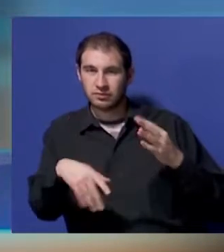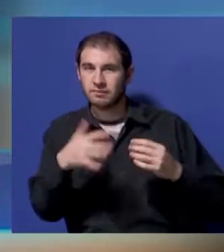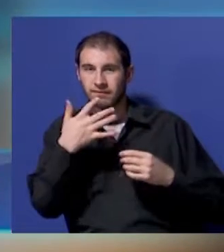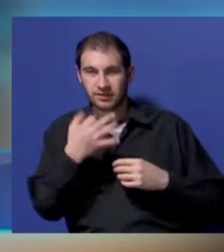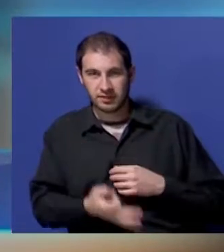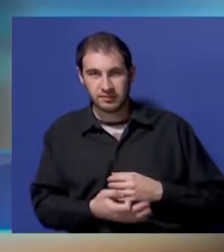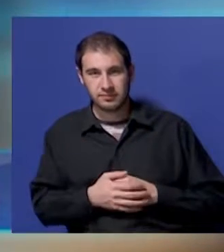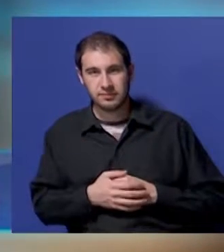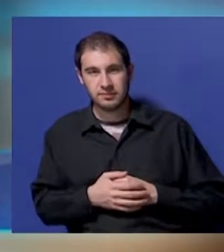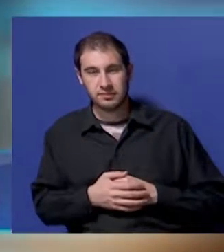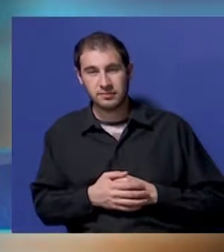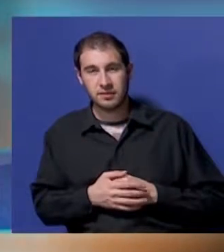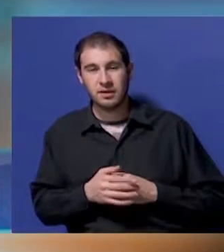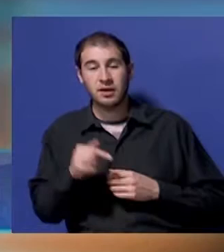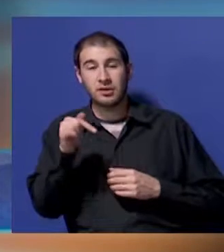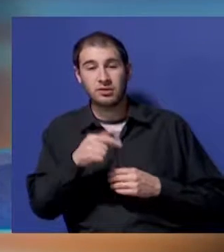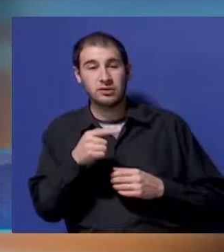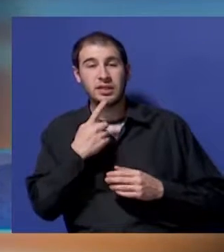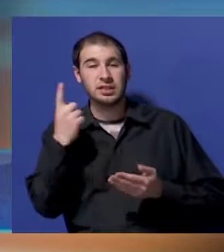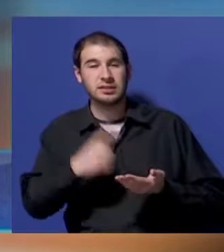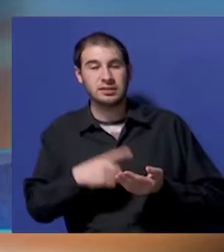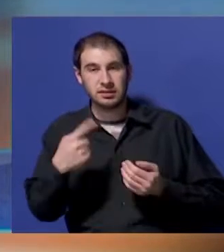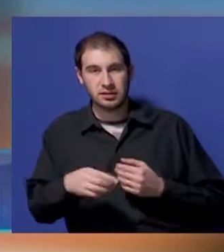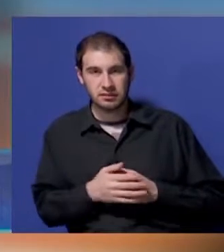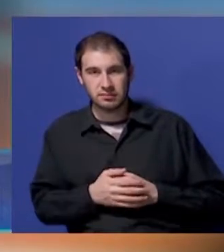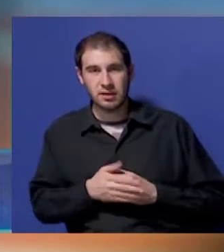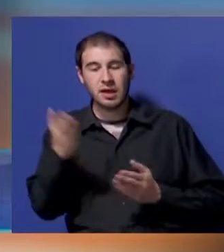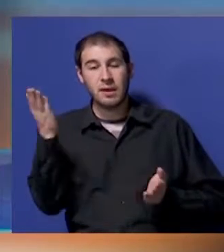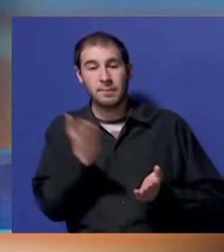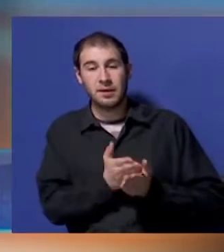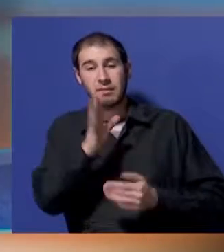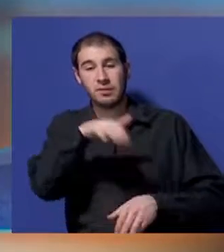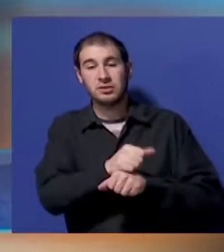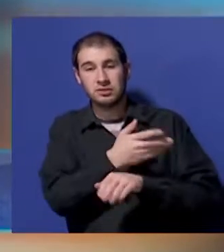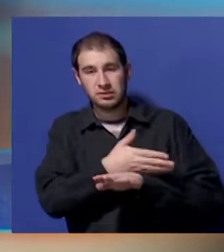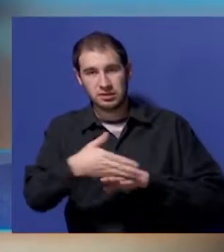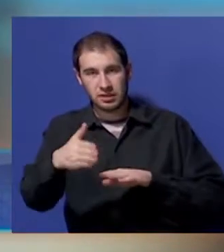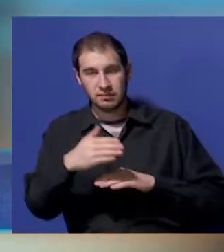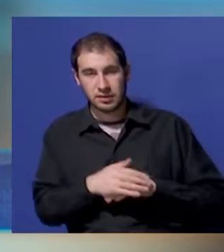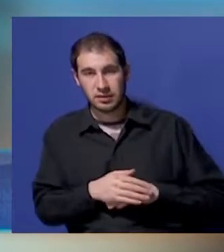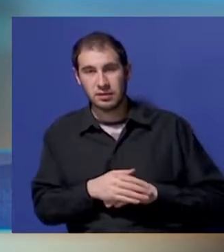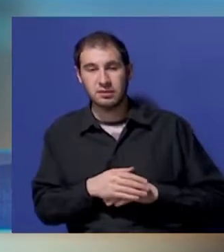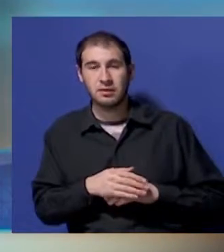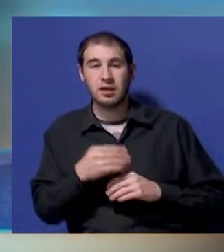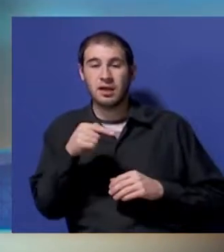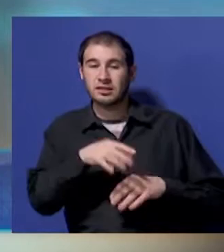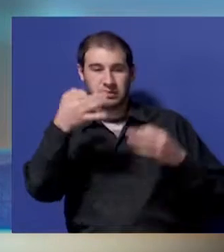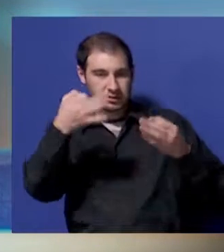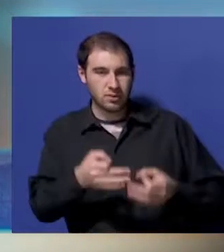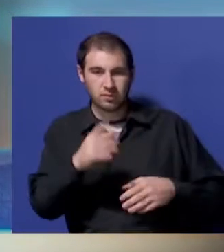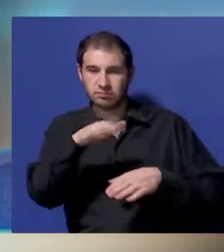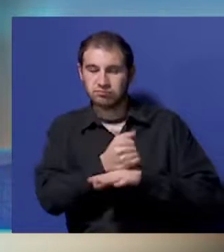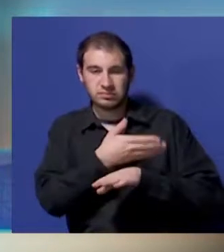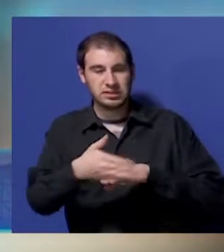real, imponiéndole en tal carácter la pena de prisión perpetua e inhabilitación absoluta y